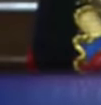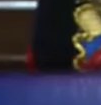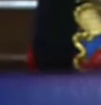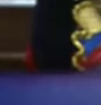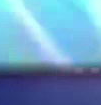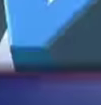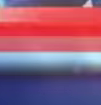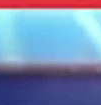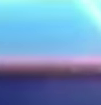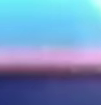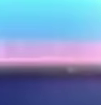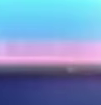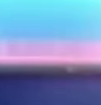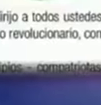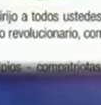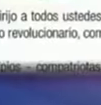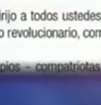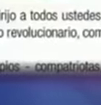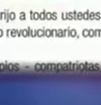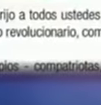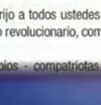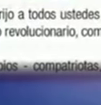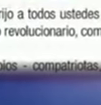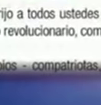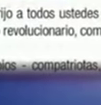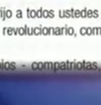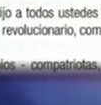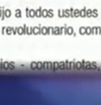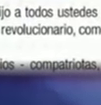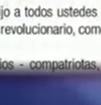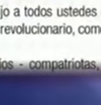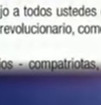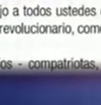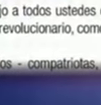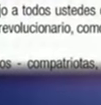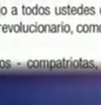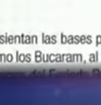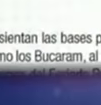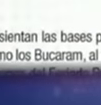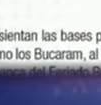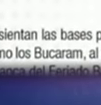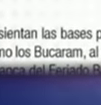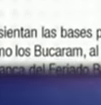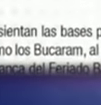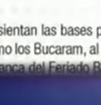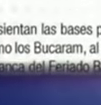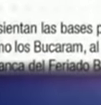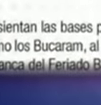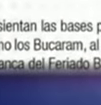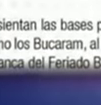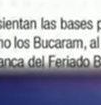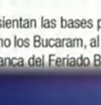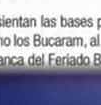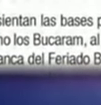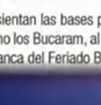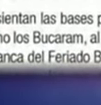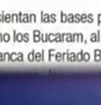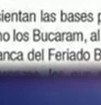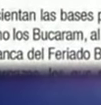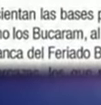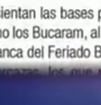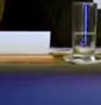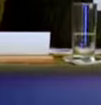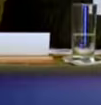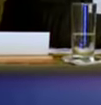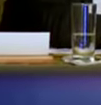Glass. En comunicado, Jorge Glass arremete contra el gobierno de Lenín Moreno, denuncia pactos con los